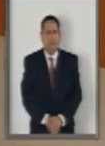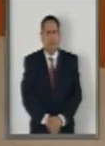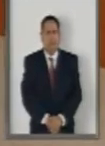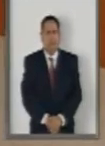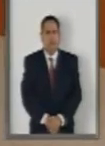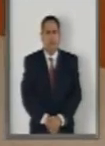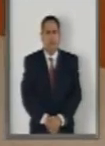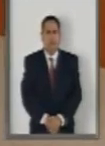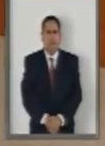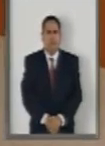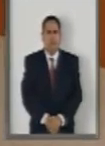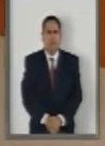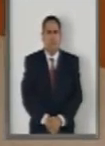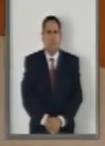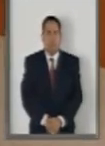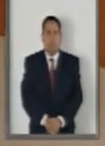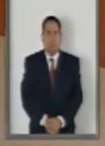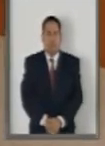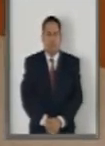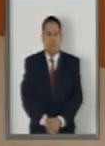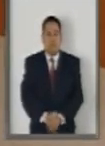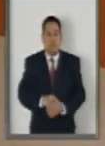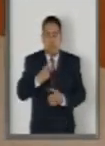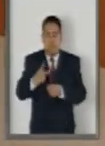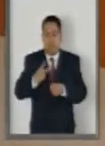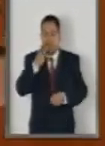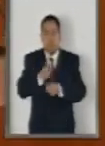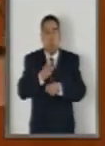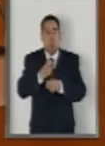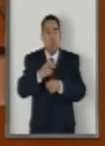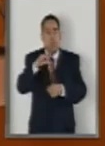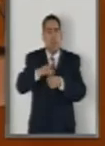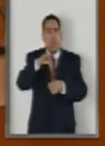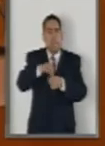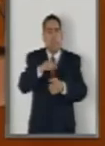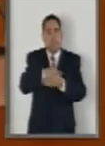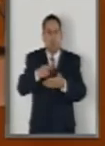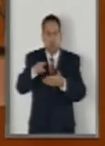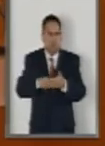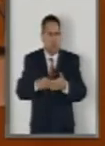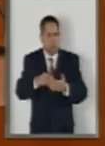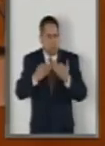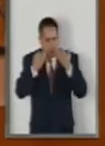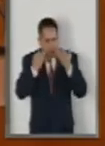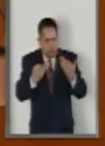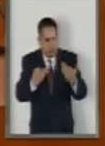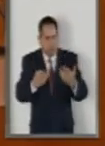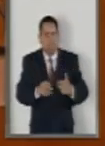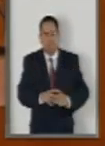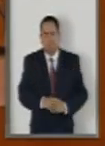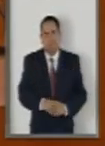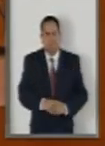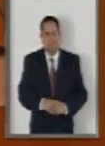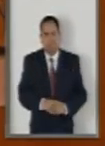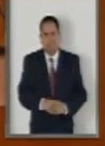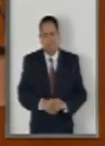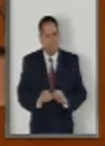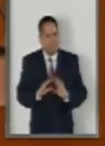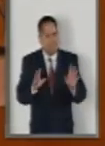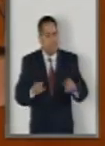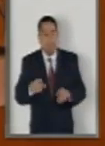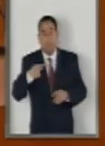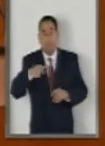esta es la segunda elección que demuestra una